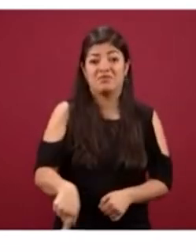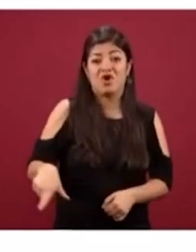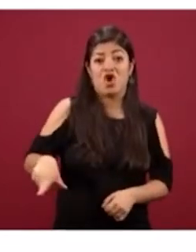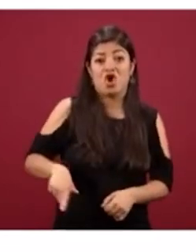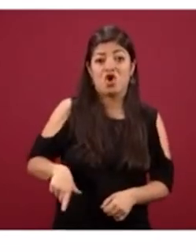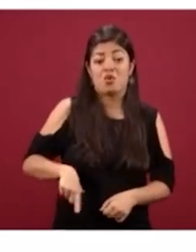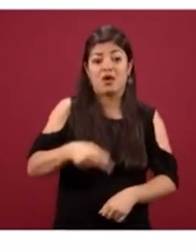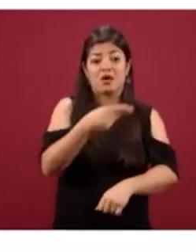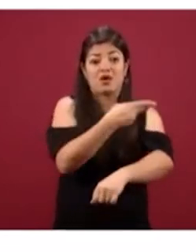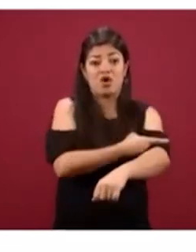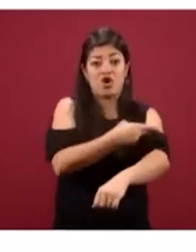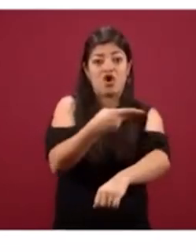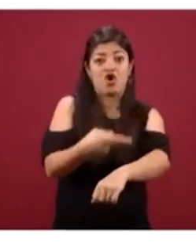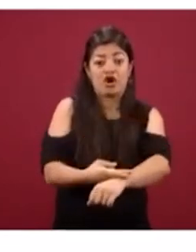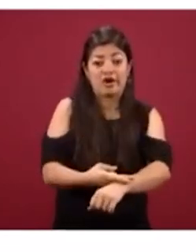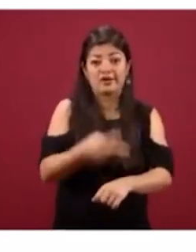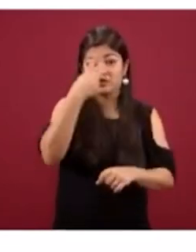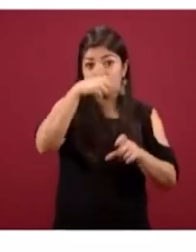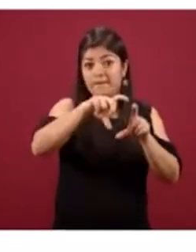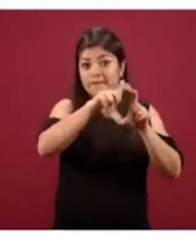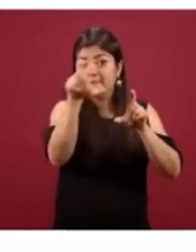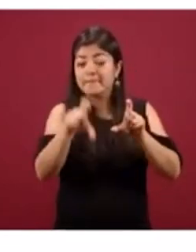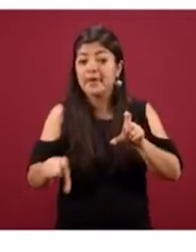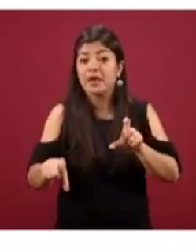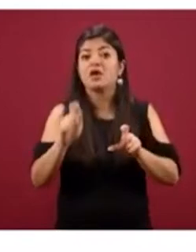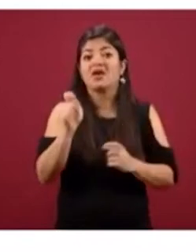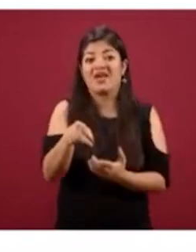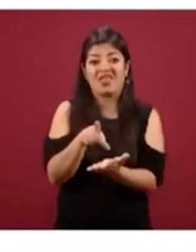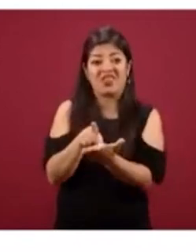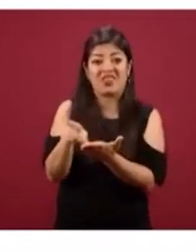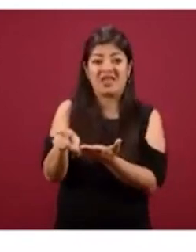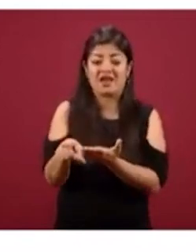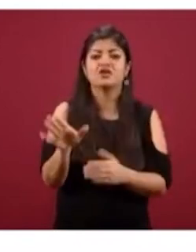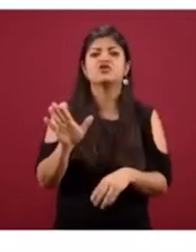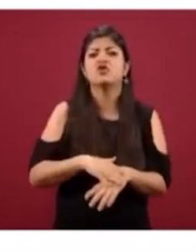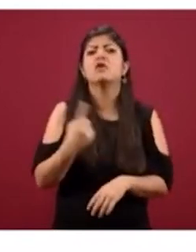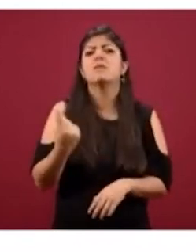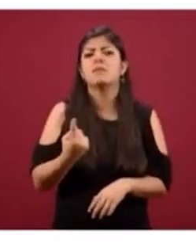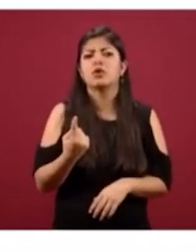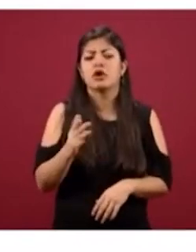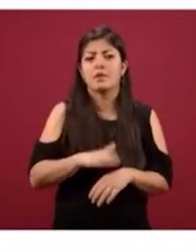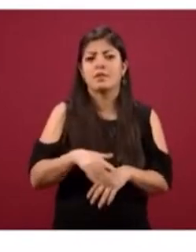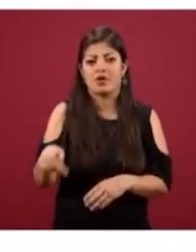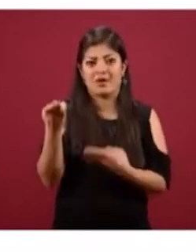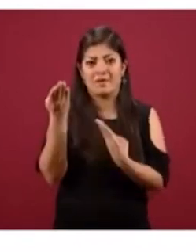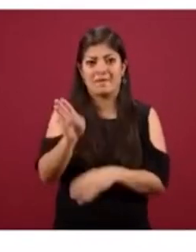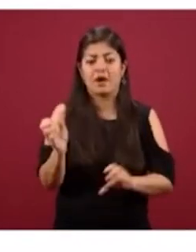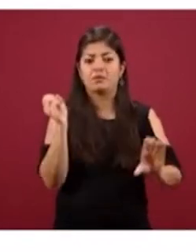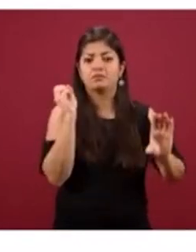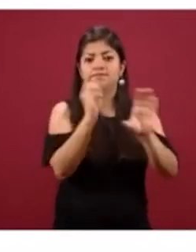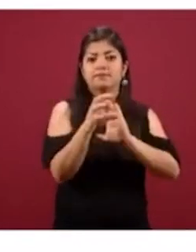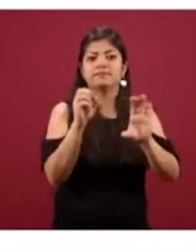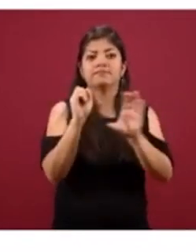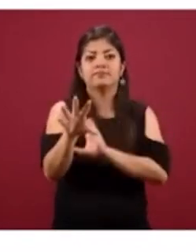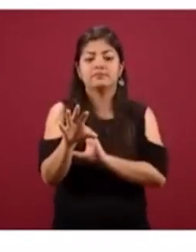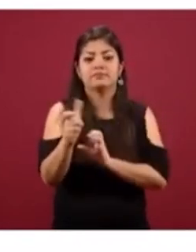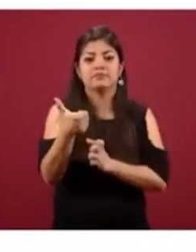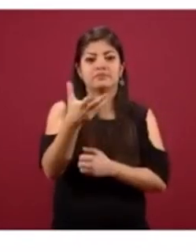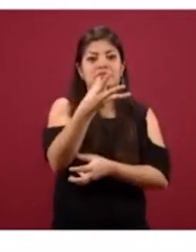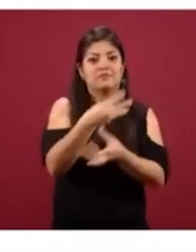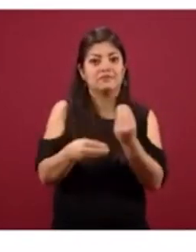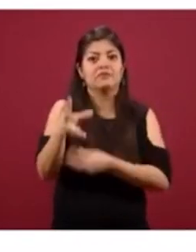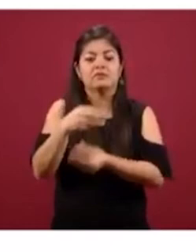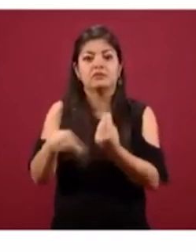estado de derecho sino porque con las transferencias se reactiva la economía y así se reactiva el